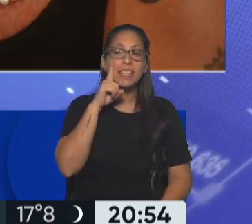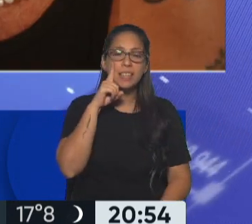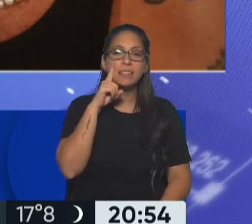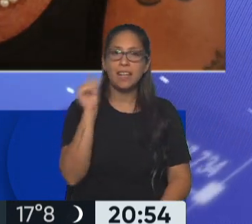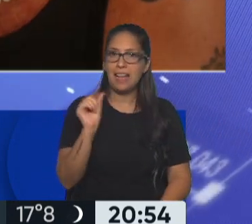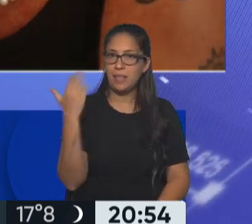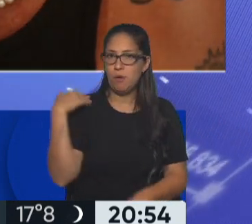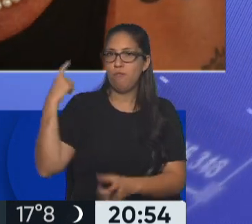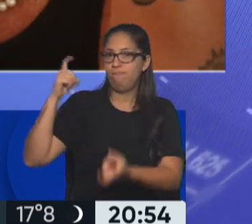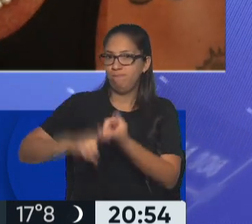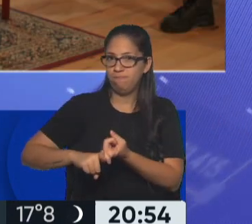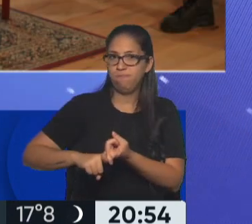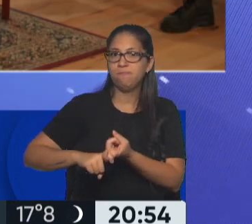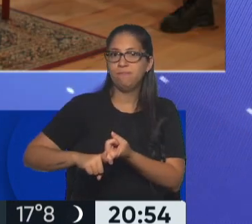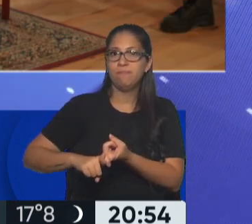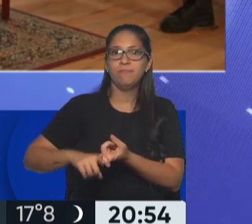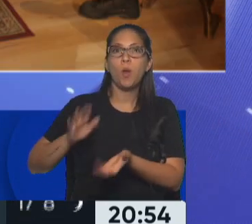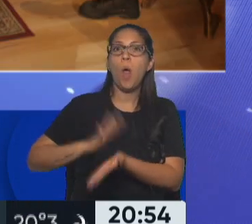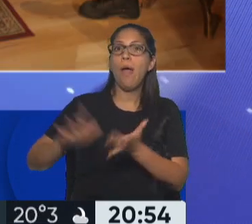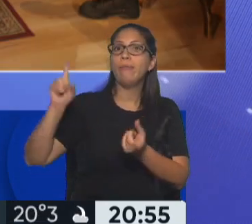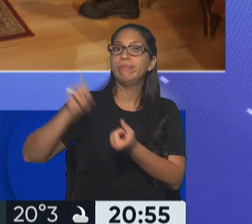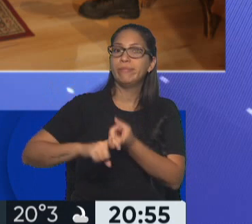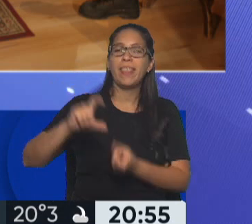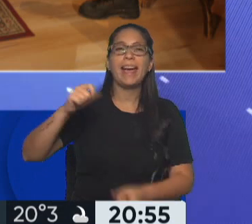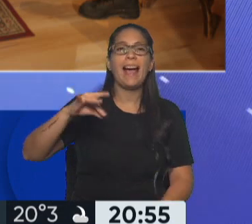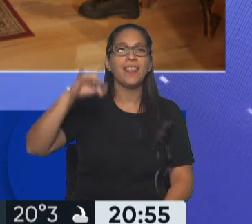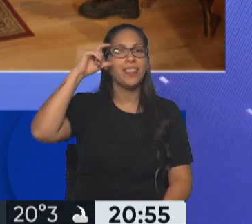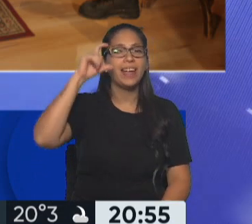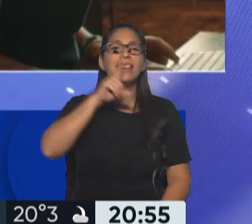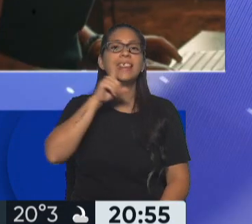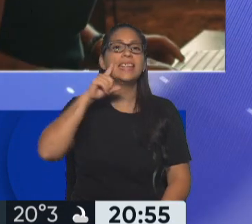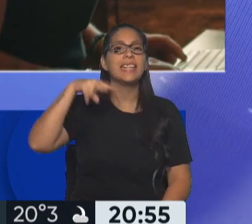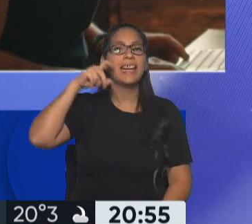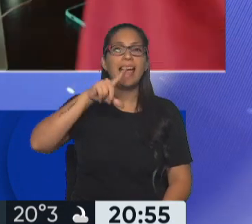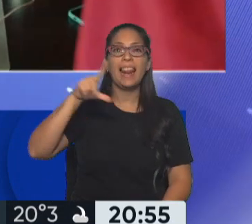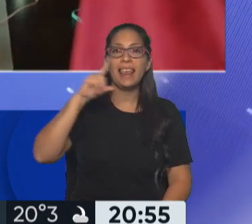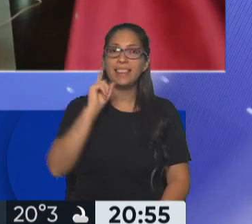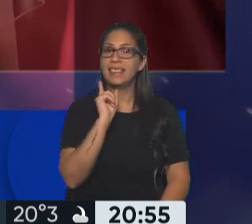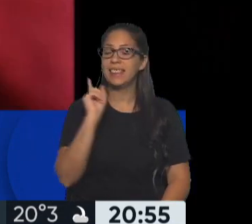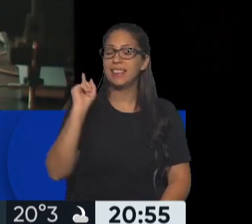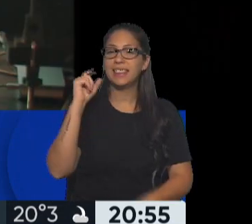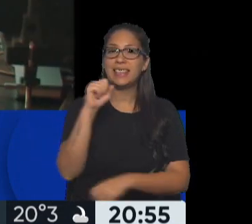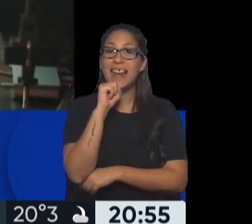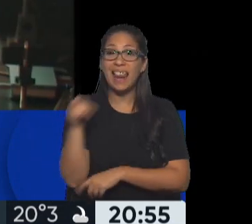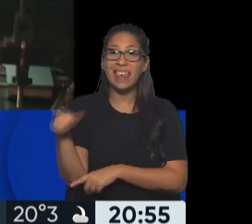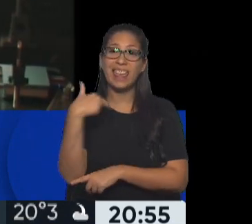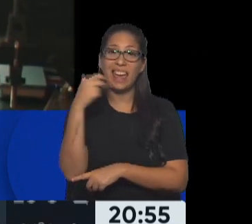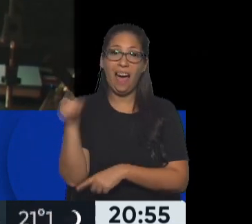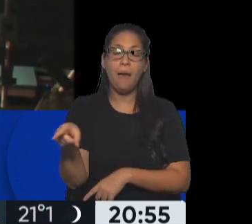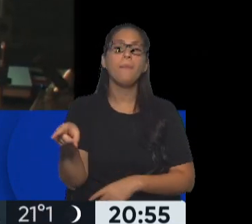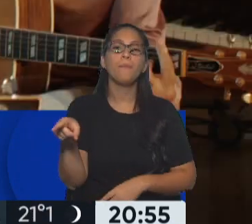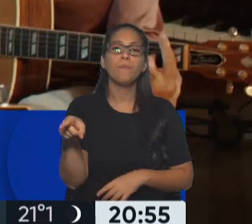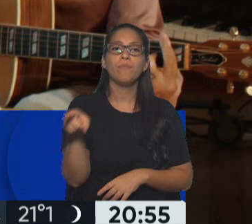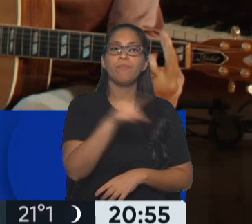recientemente casado, el flamante esposo de Cande Tinelli. Ahí estamos compartiendo imágenes de este tema que es de un artista, el Purre.